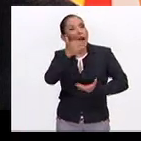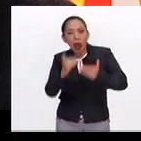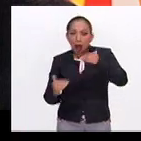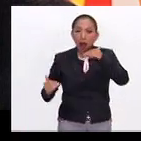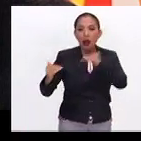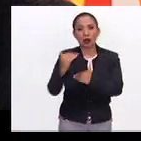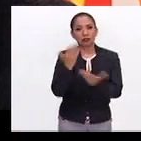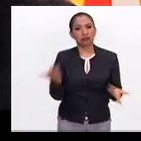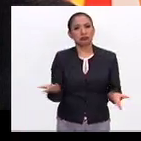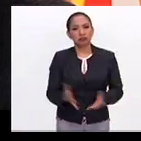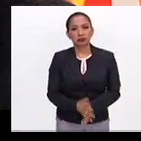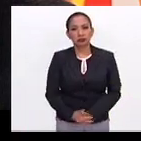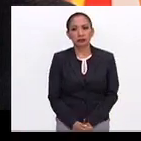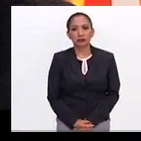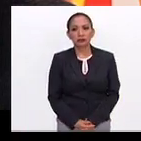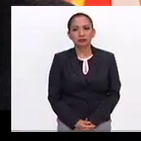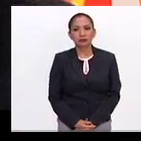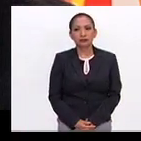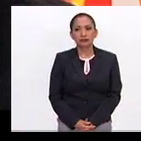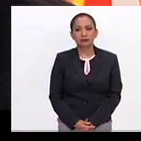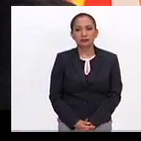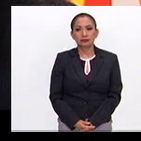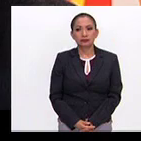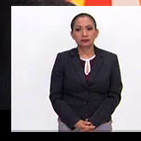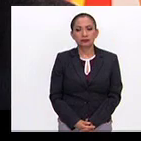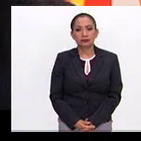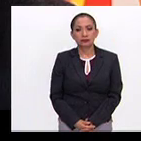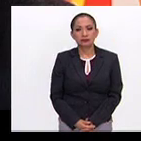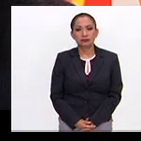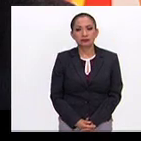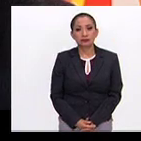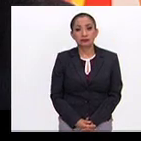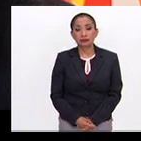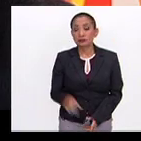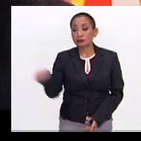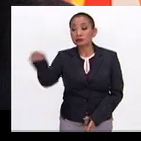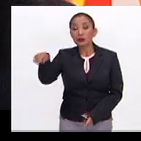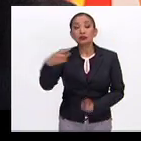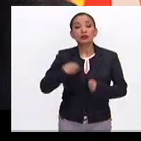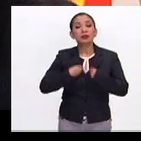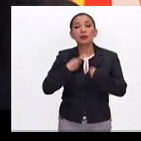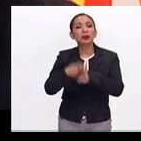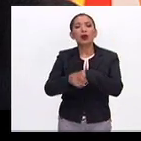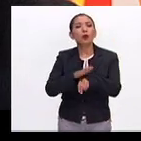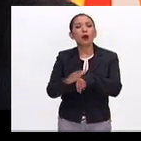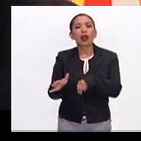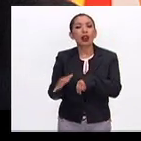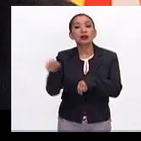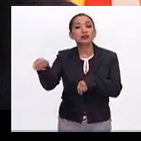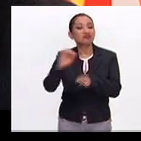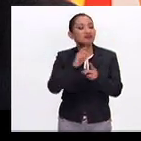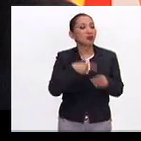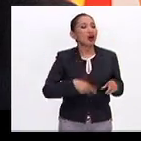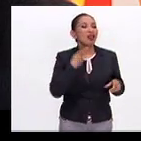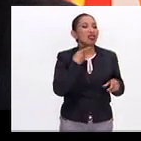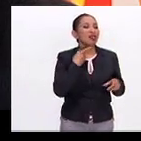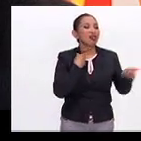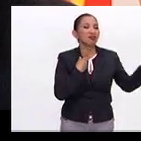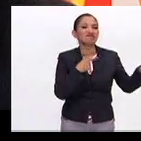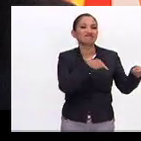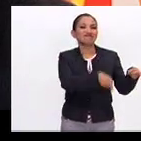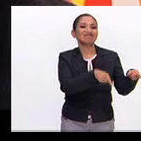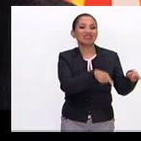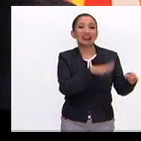Lo que amenaza su vida es la situación política. Tenemos un sistema que no los protege.